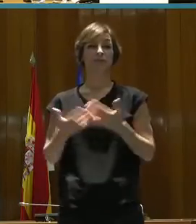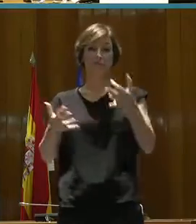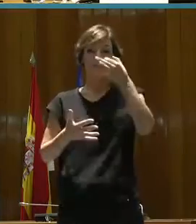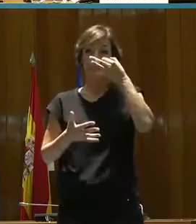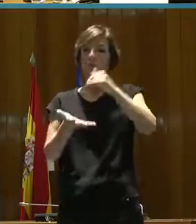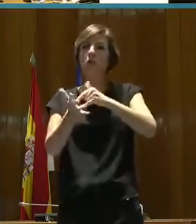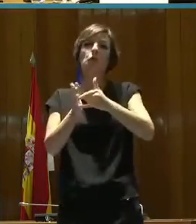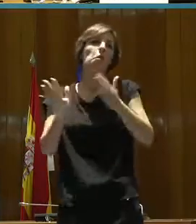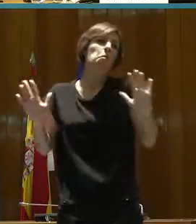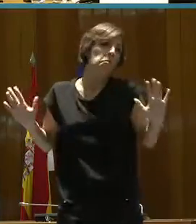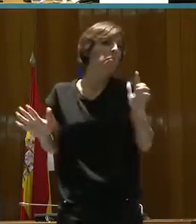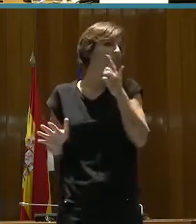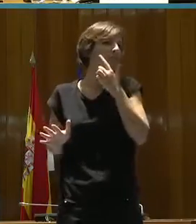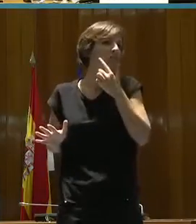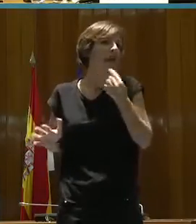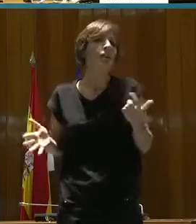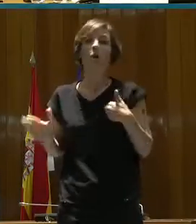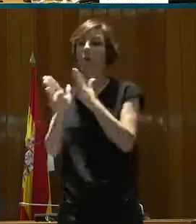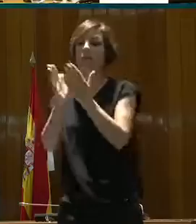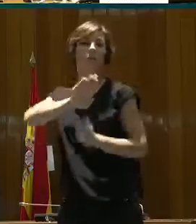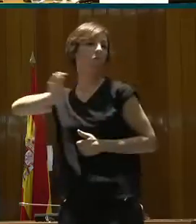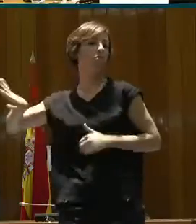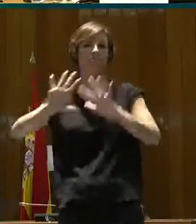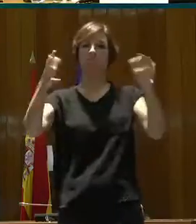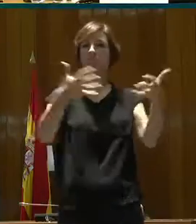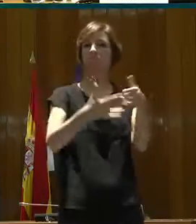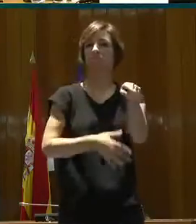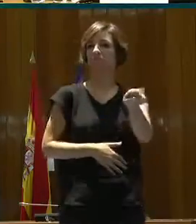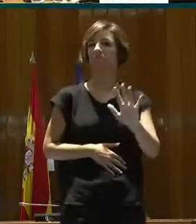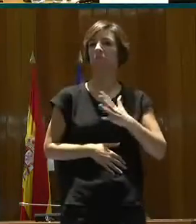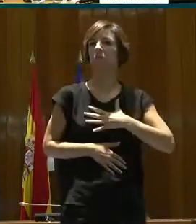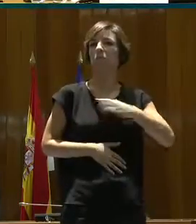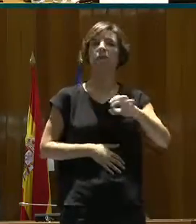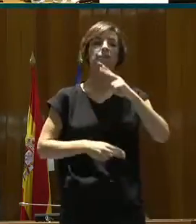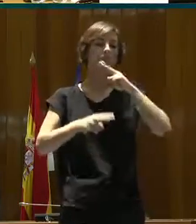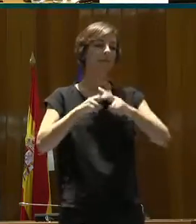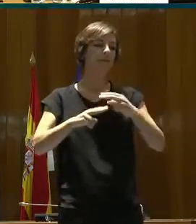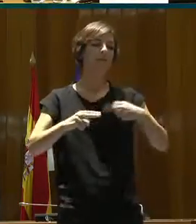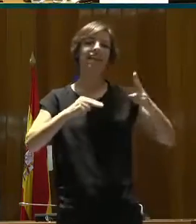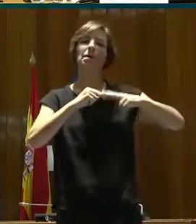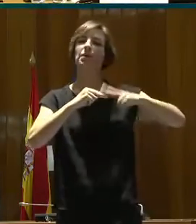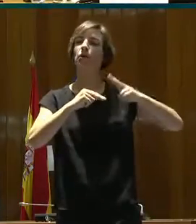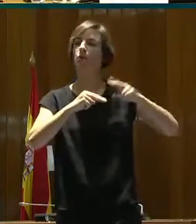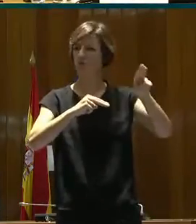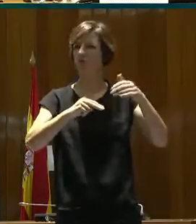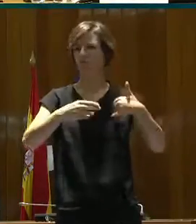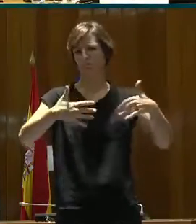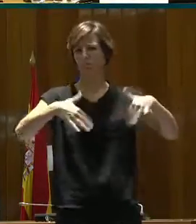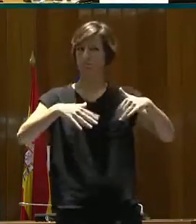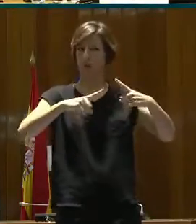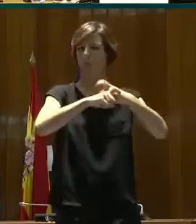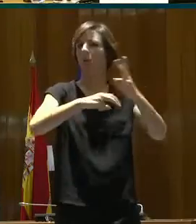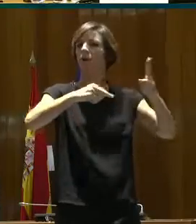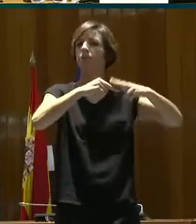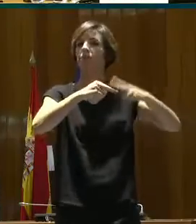relativamente simple en un formato electrónico, donde podemos utilizar hipervínculos en una estructura compleja que